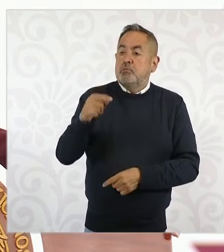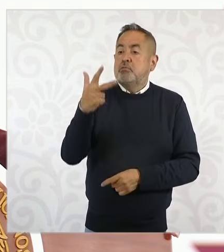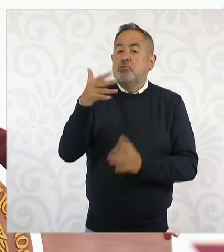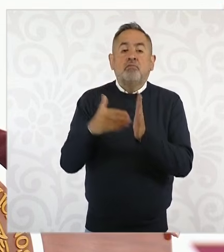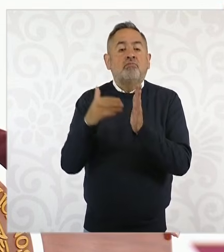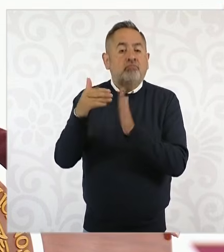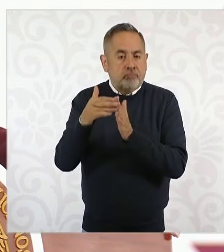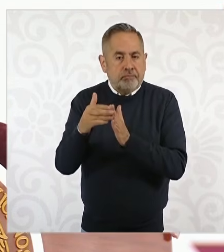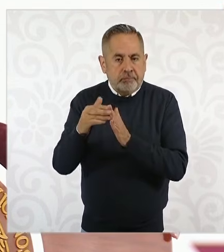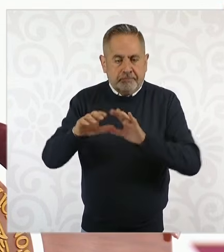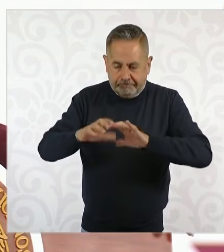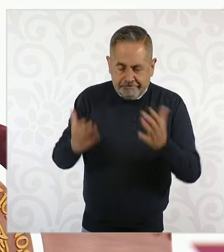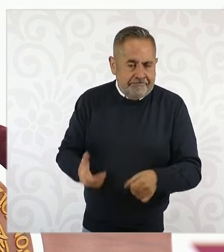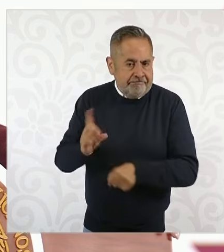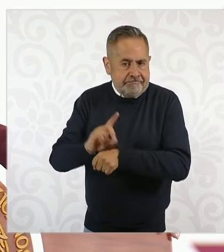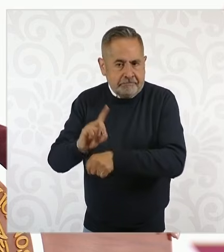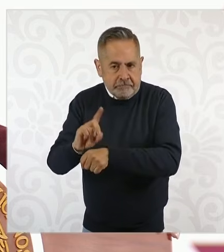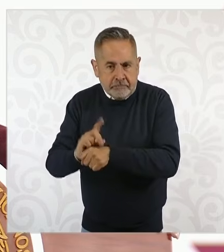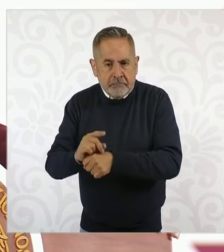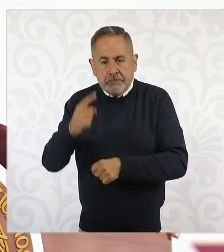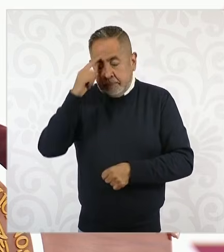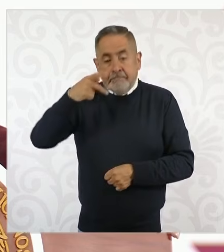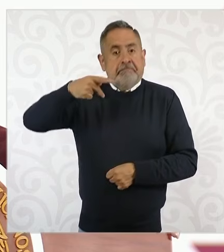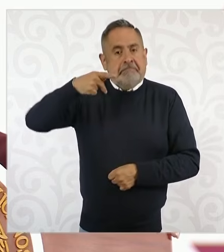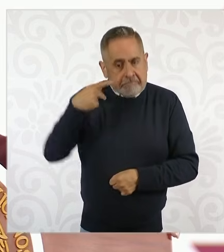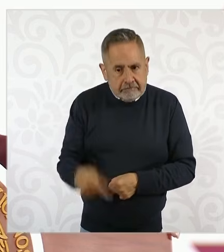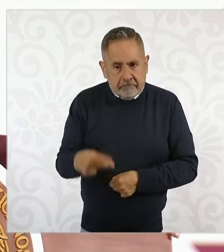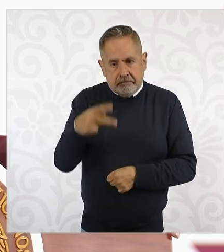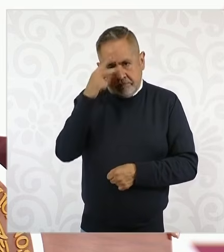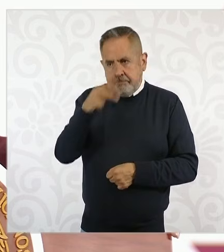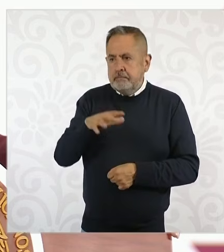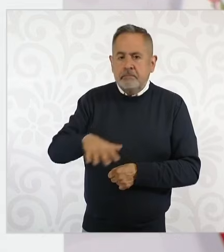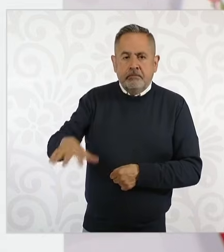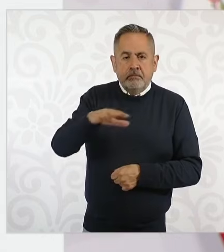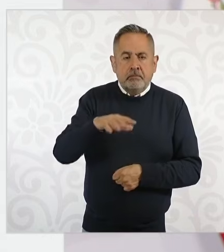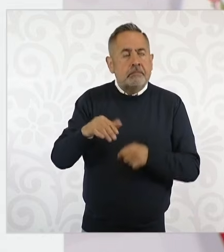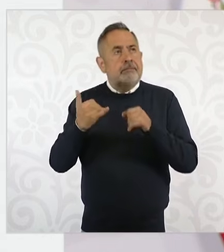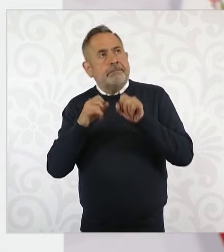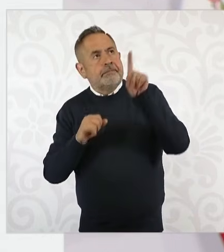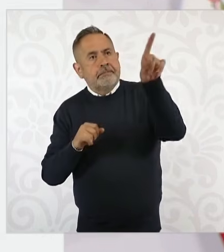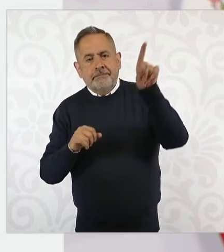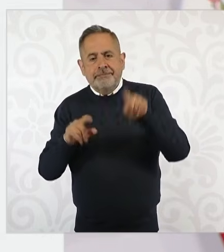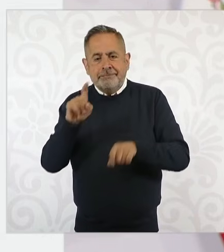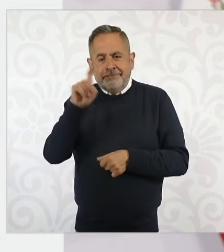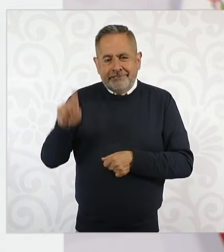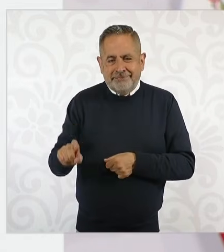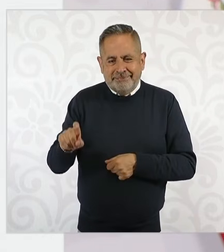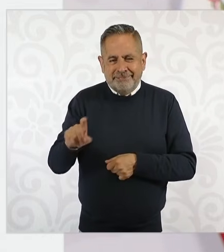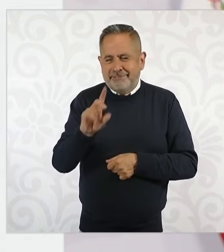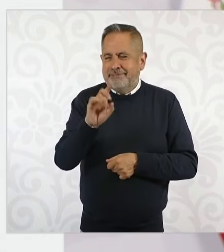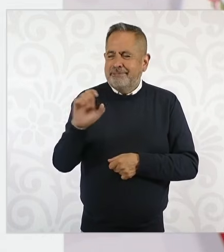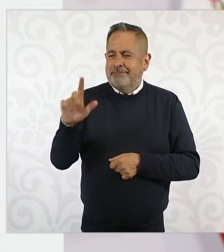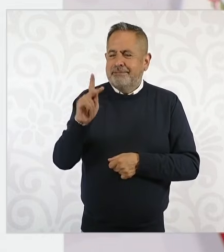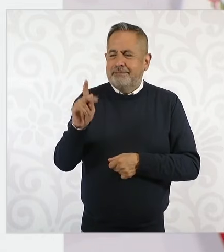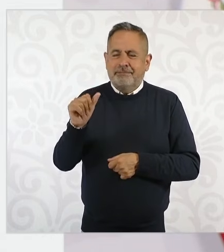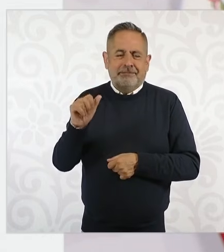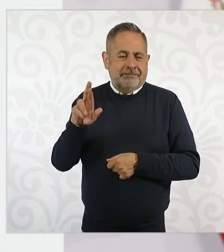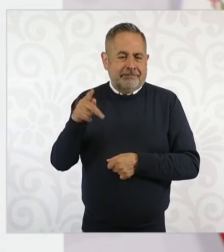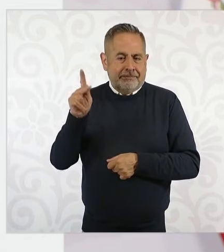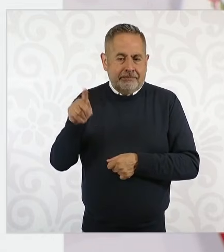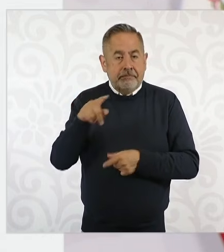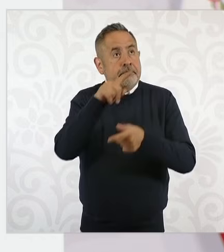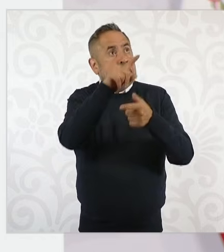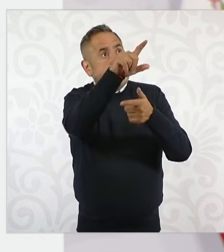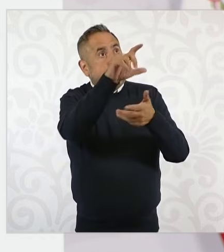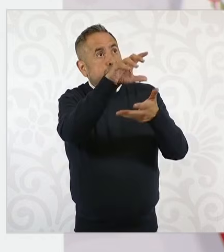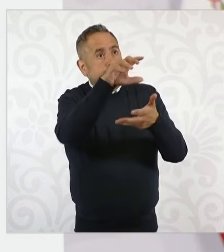todo sirva para las refinerías nacionales y para Deer Park, que allá pues se adquiere el